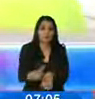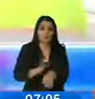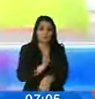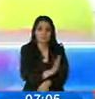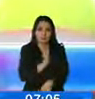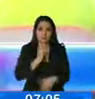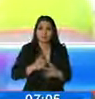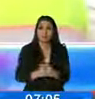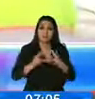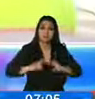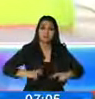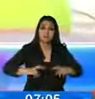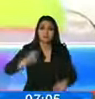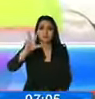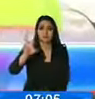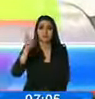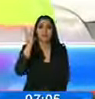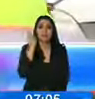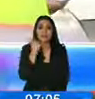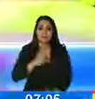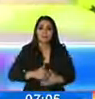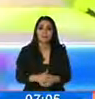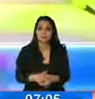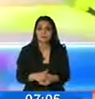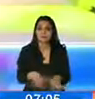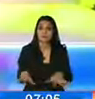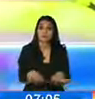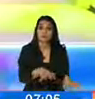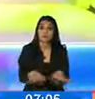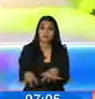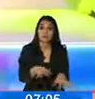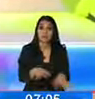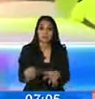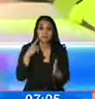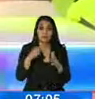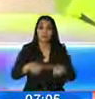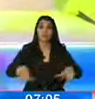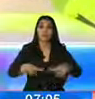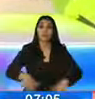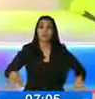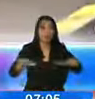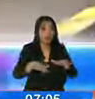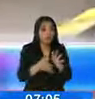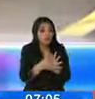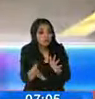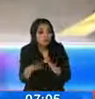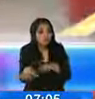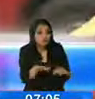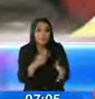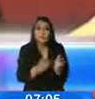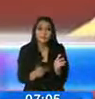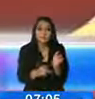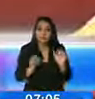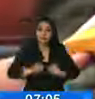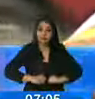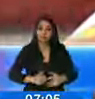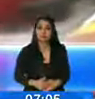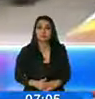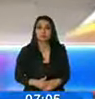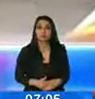instrucción fiscal durará 30 días. Entre las diligencias señaladas, la reconstrucción de los hechos. A fin de determinar